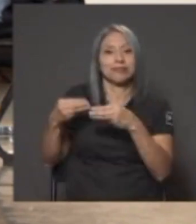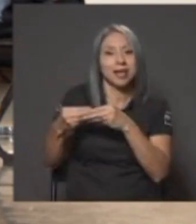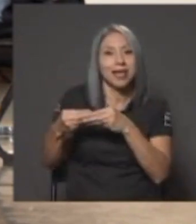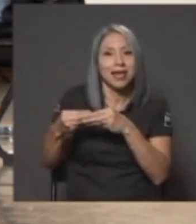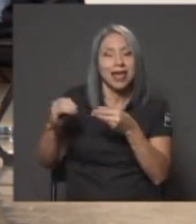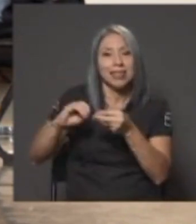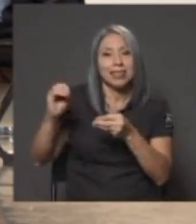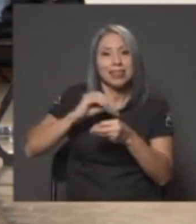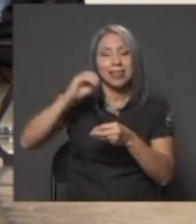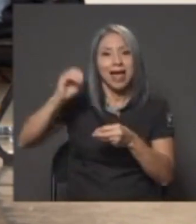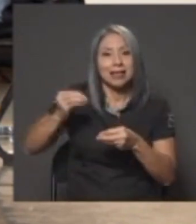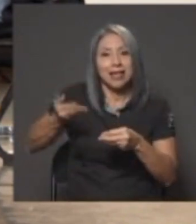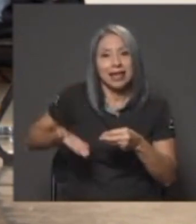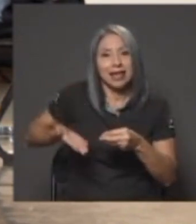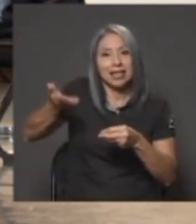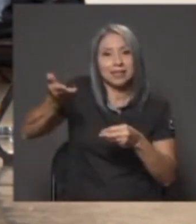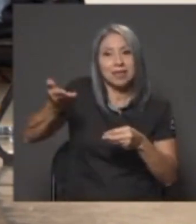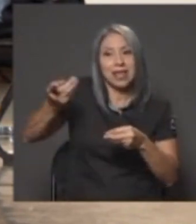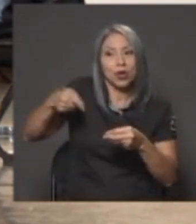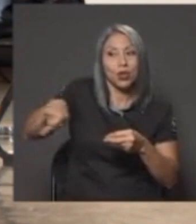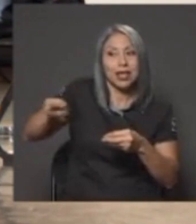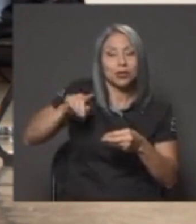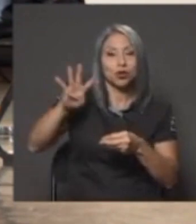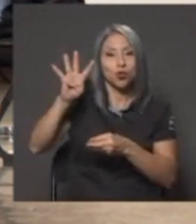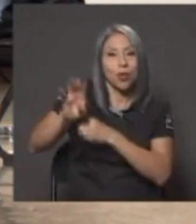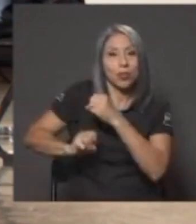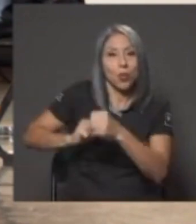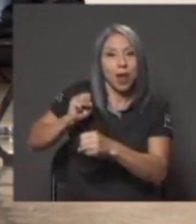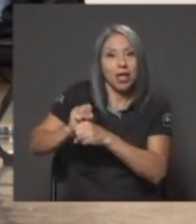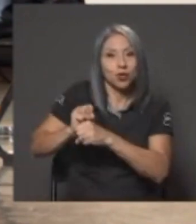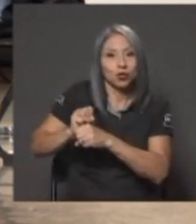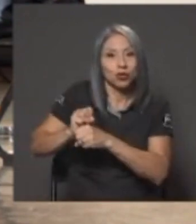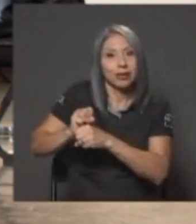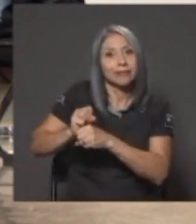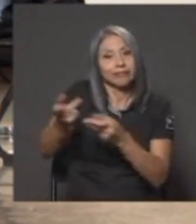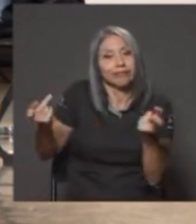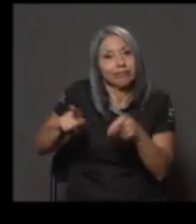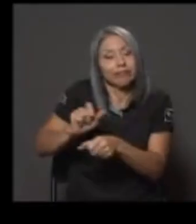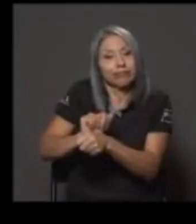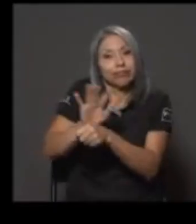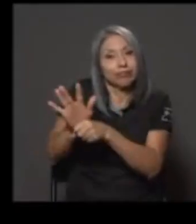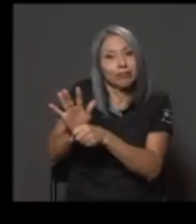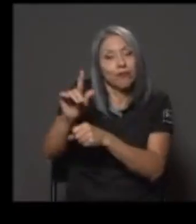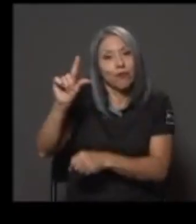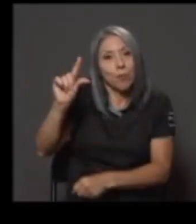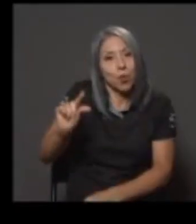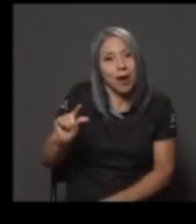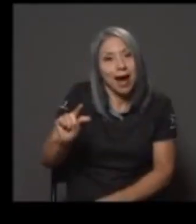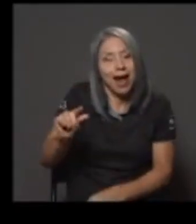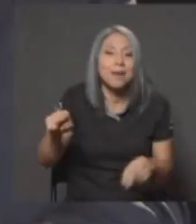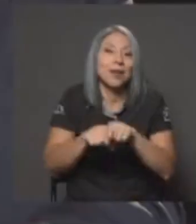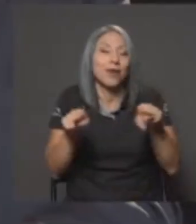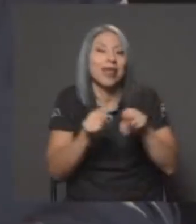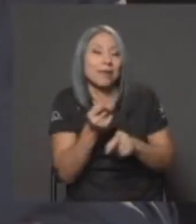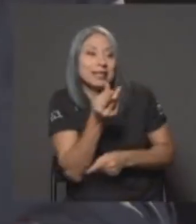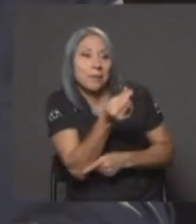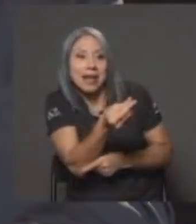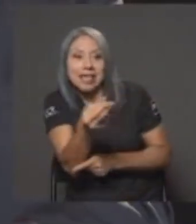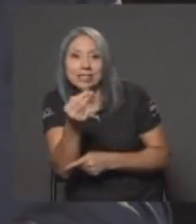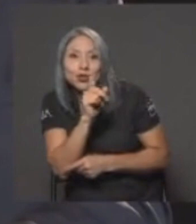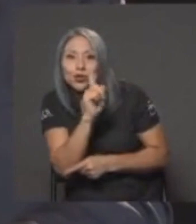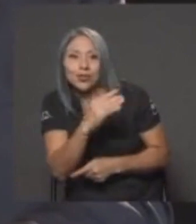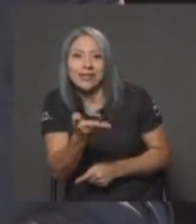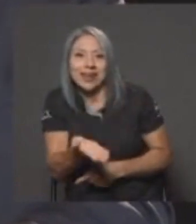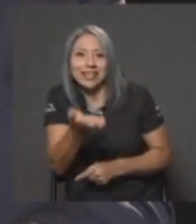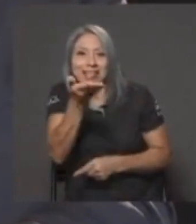esos 4 años no solamente fue muy baja por la pandemia, pero además los precios no estaban creciendo.